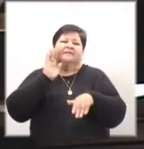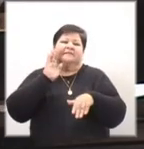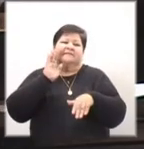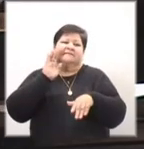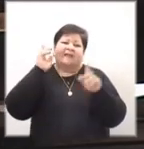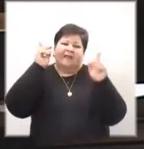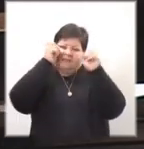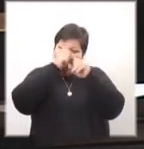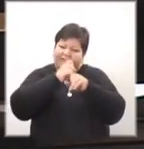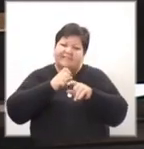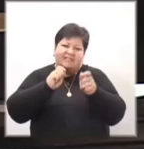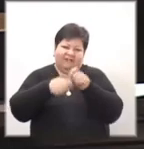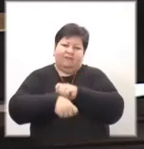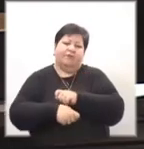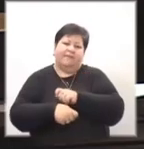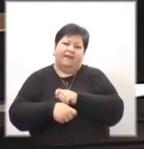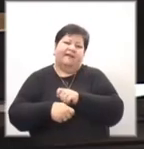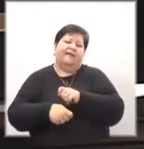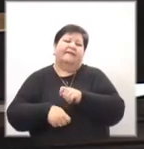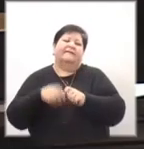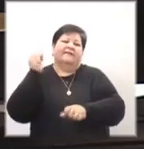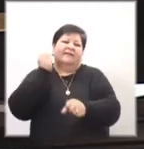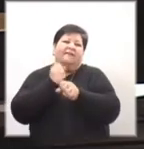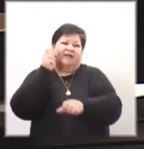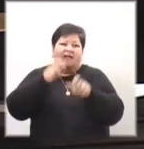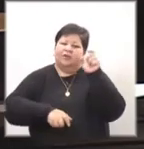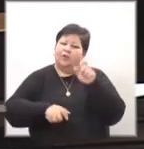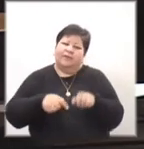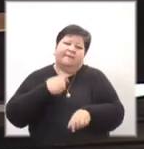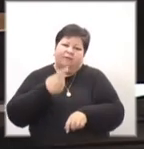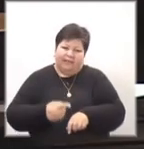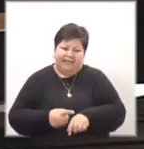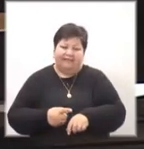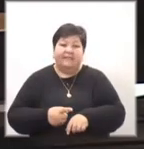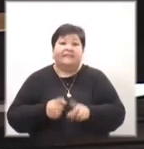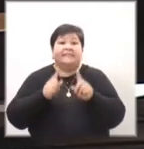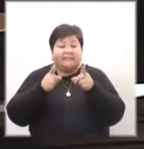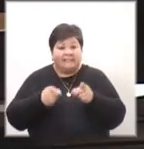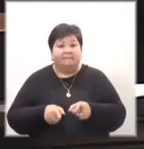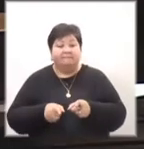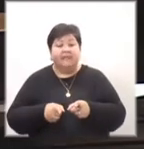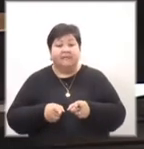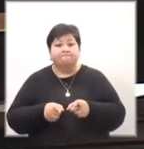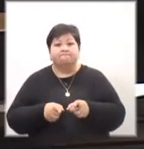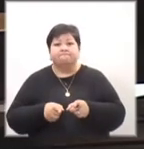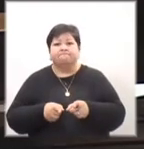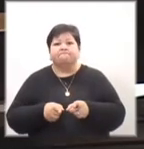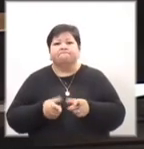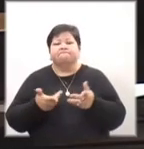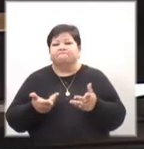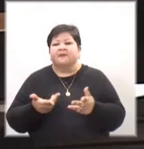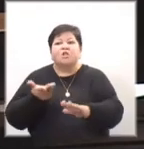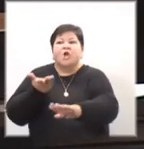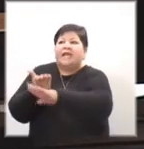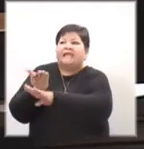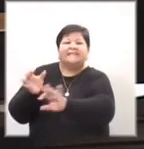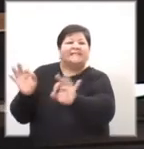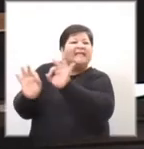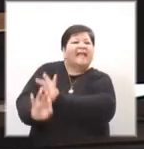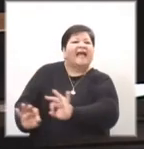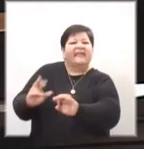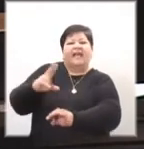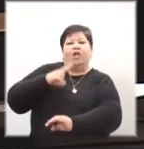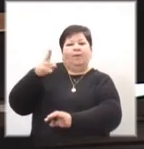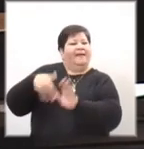trabajadores más vulnerables y hacia los trabajadores de ingresos medios, sin exigirles nada a cambio a los sectores más pudientes de la